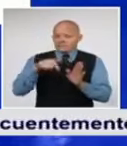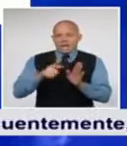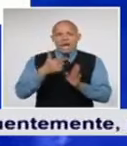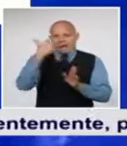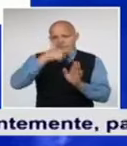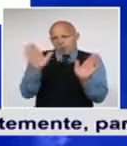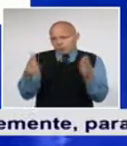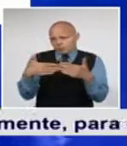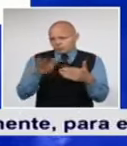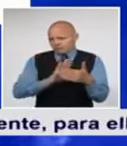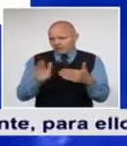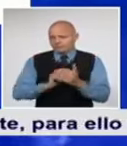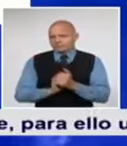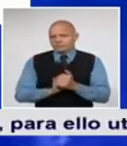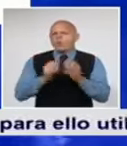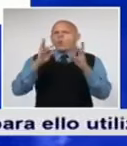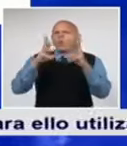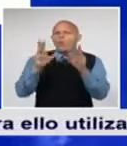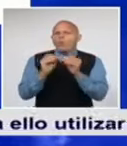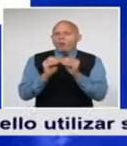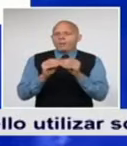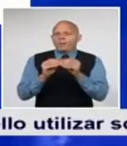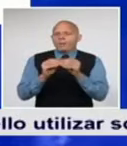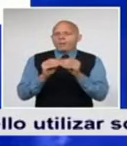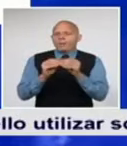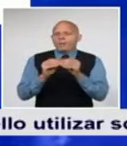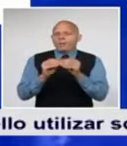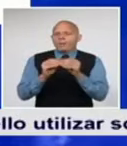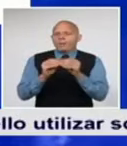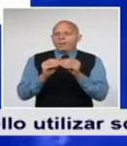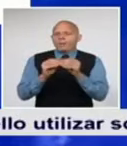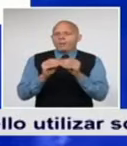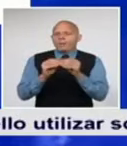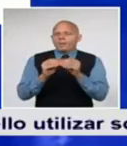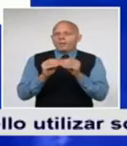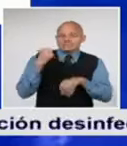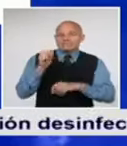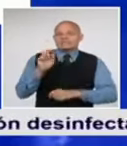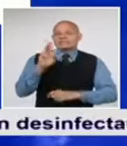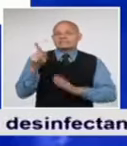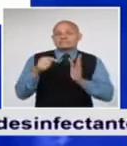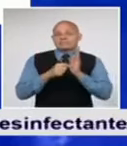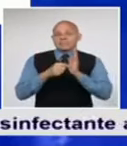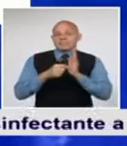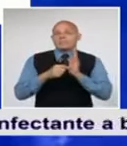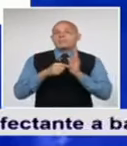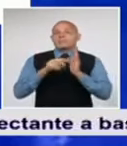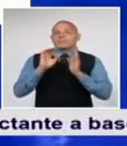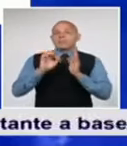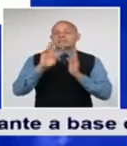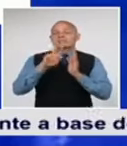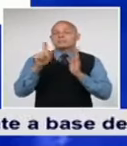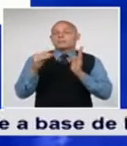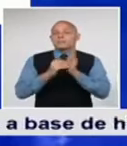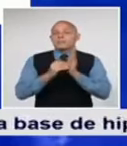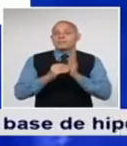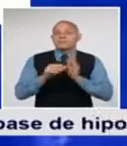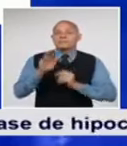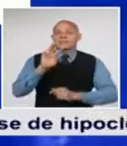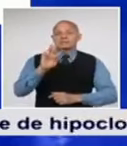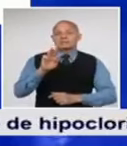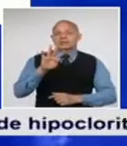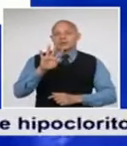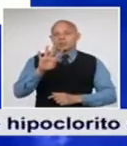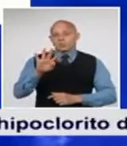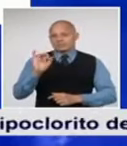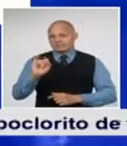31.346 casos confirmados de COVID-19. En este mes estamos hablando de 5.660